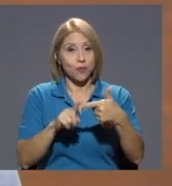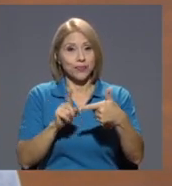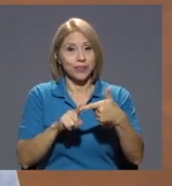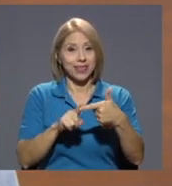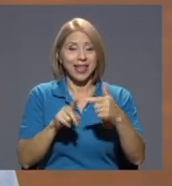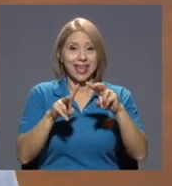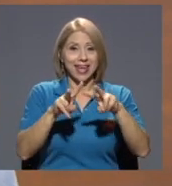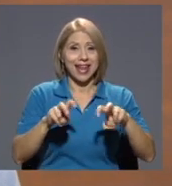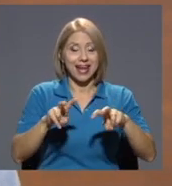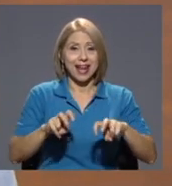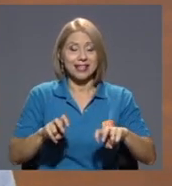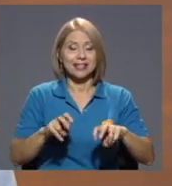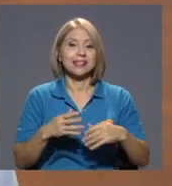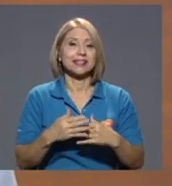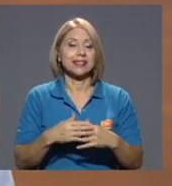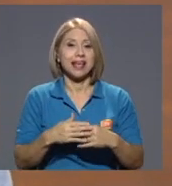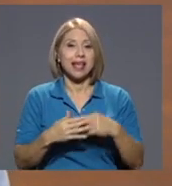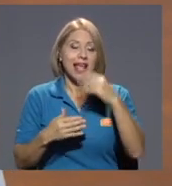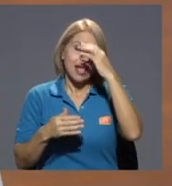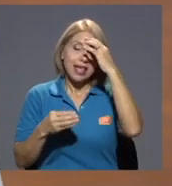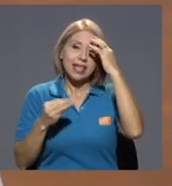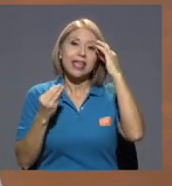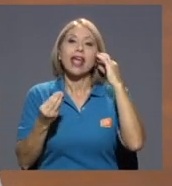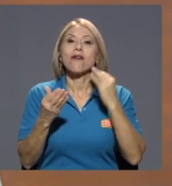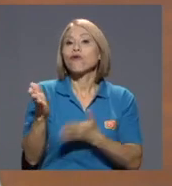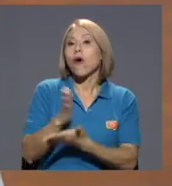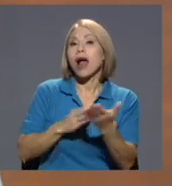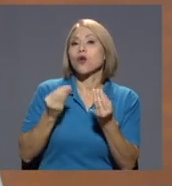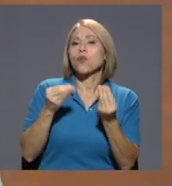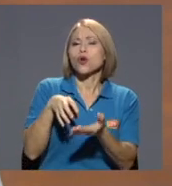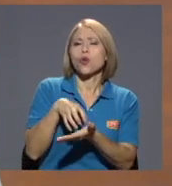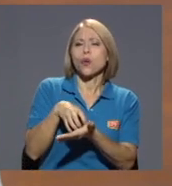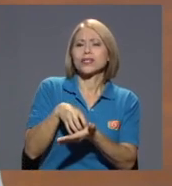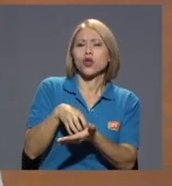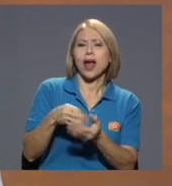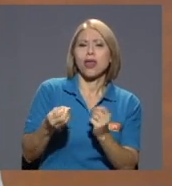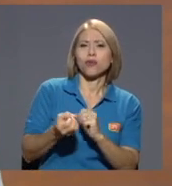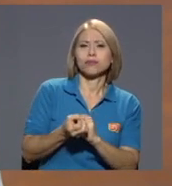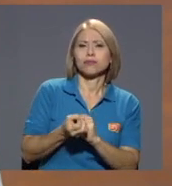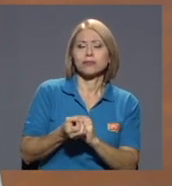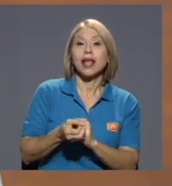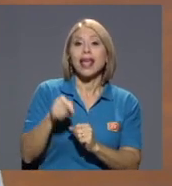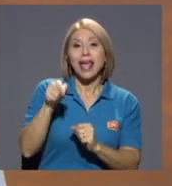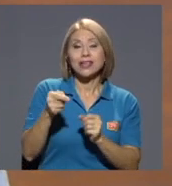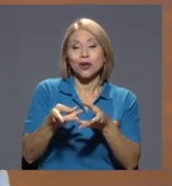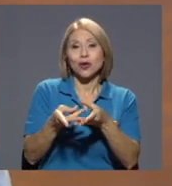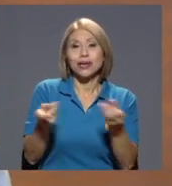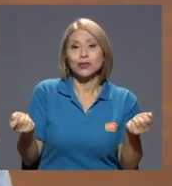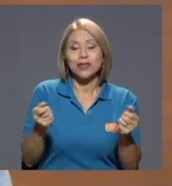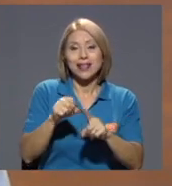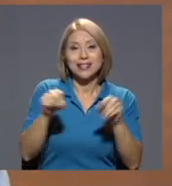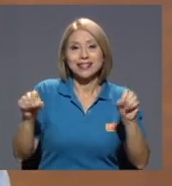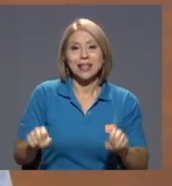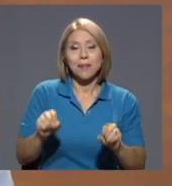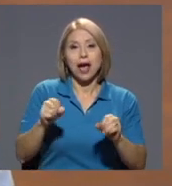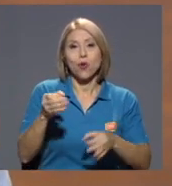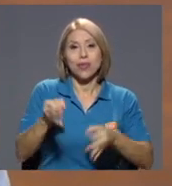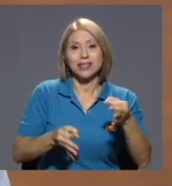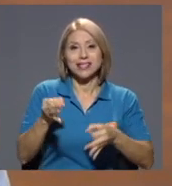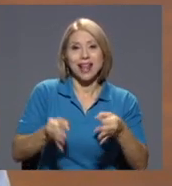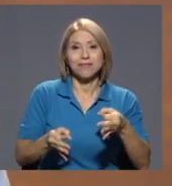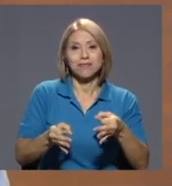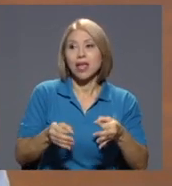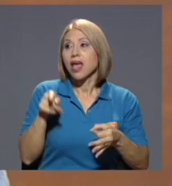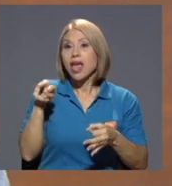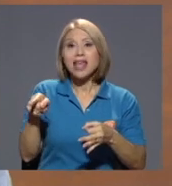hacer y que fue muy cuestionado que eso es lo que resuelve el sistema judicial es que no tuvieron afectación sobre